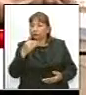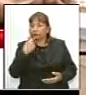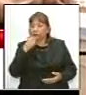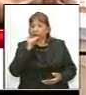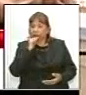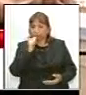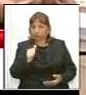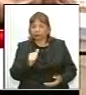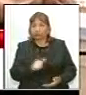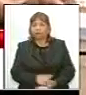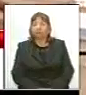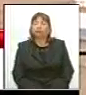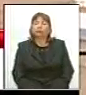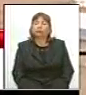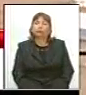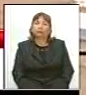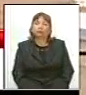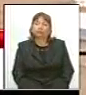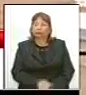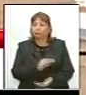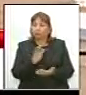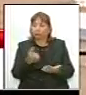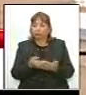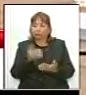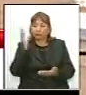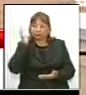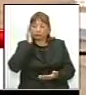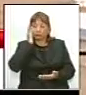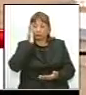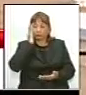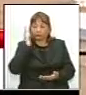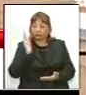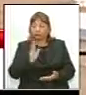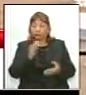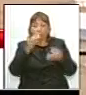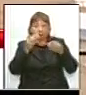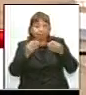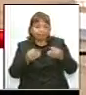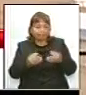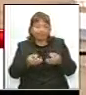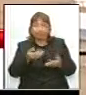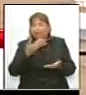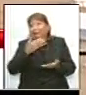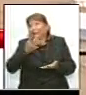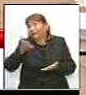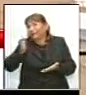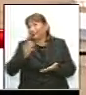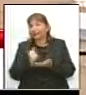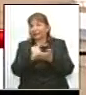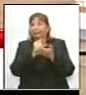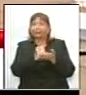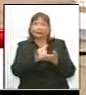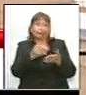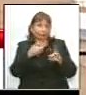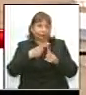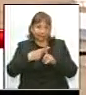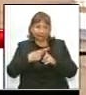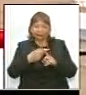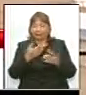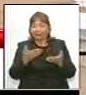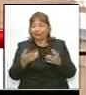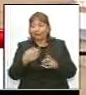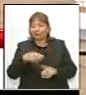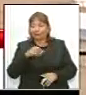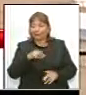así. Y todos sabemos que el derecho consuetudinario es la madre del derecho positivo en el